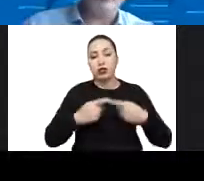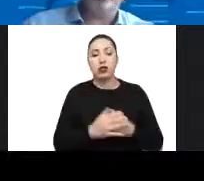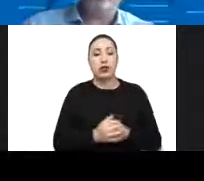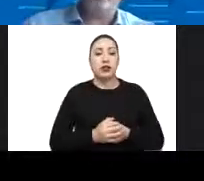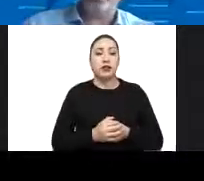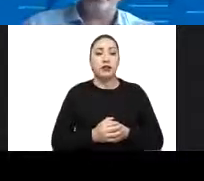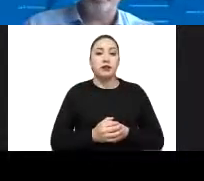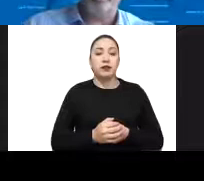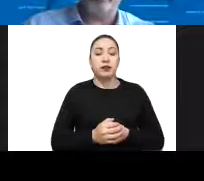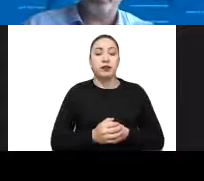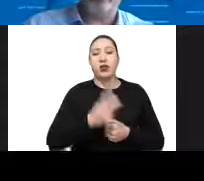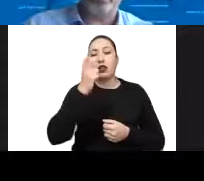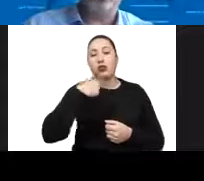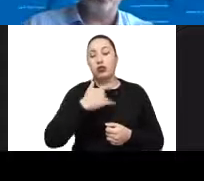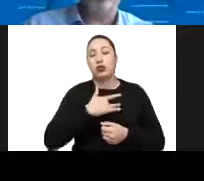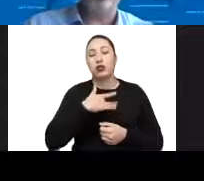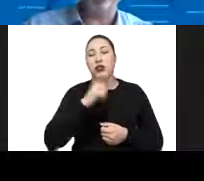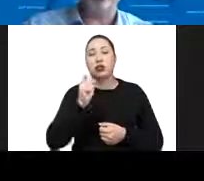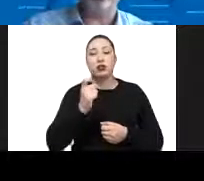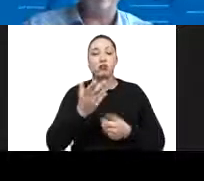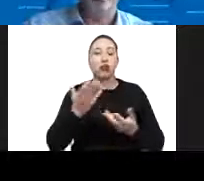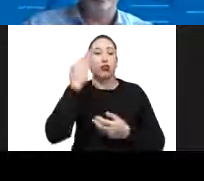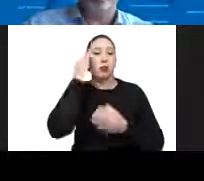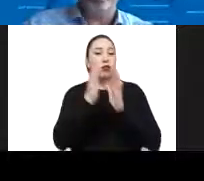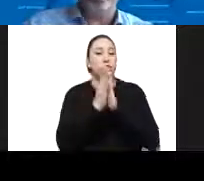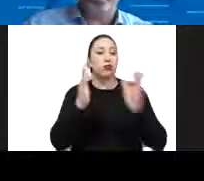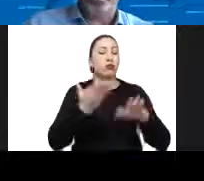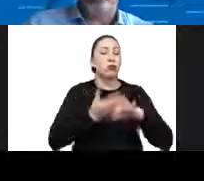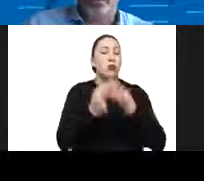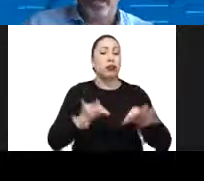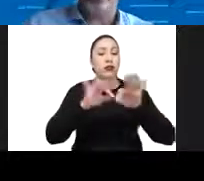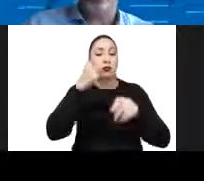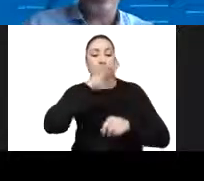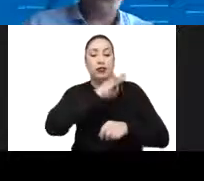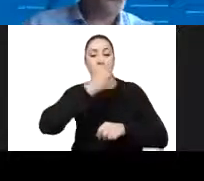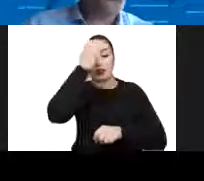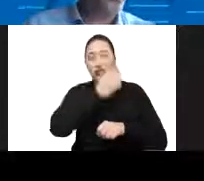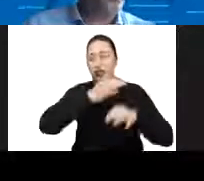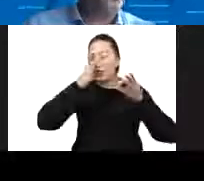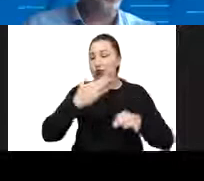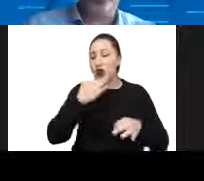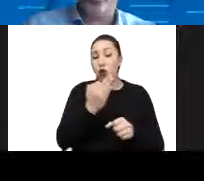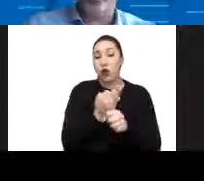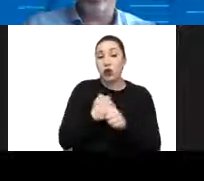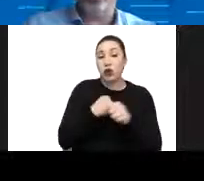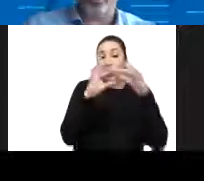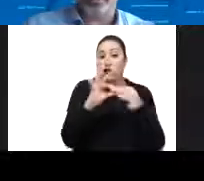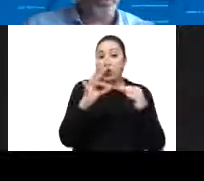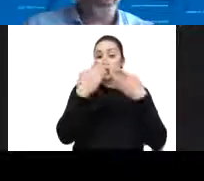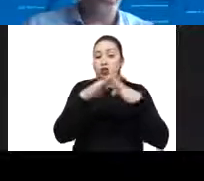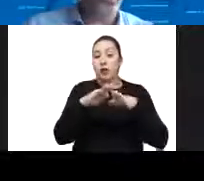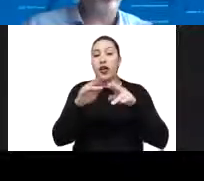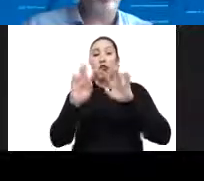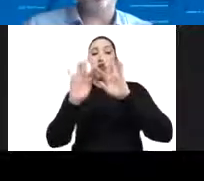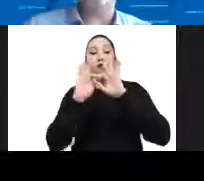son momentos claves para repensar muchos de estos modelos, ¿no? Cuando hablamos del esquema de diferente gasto público, y a veces